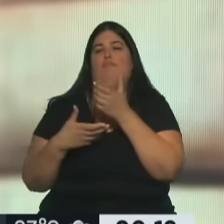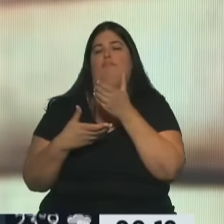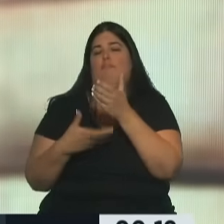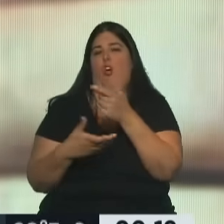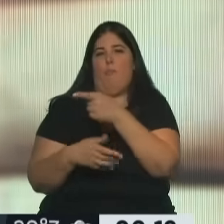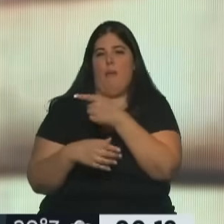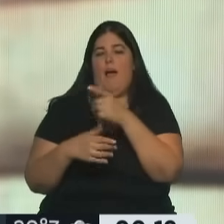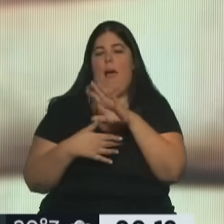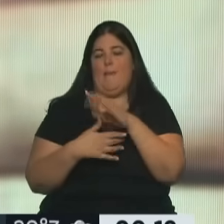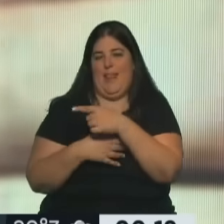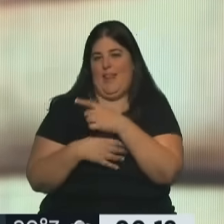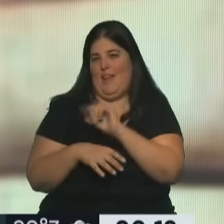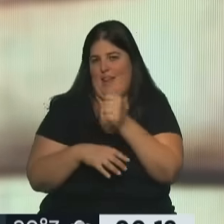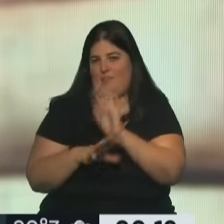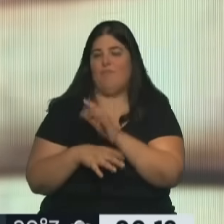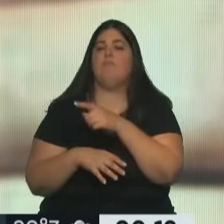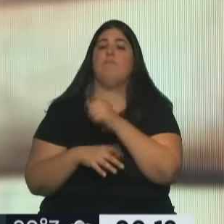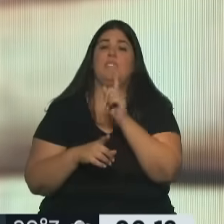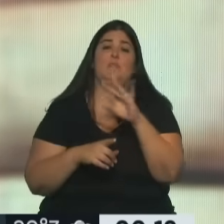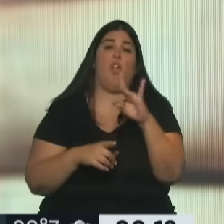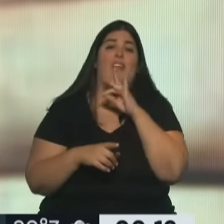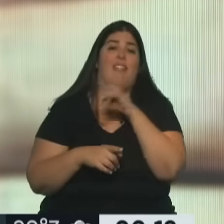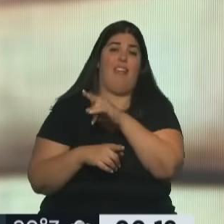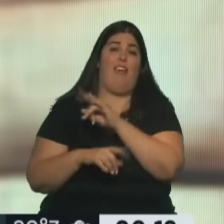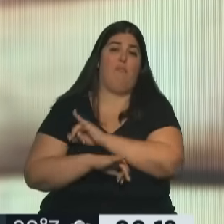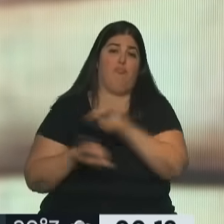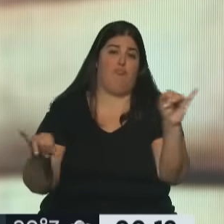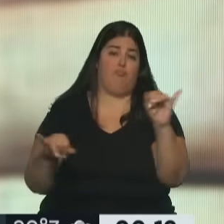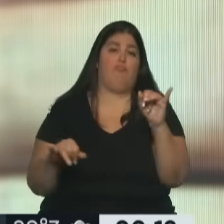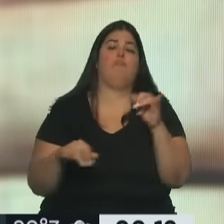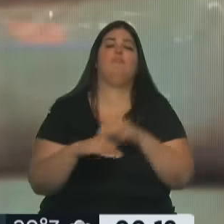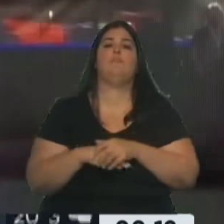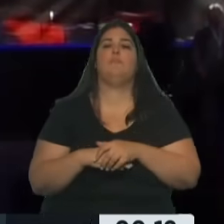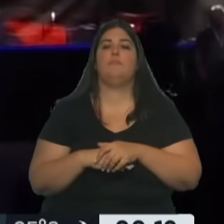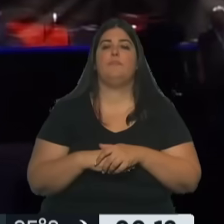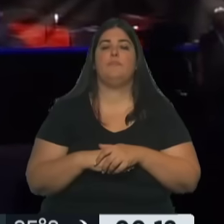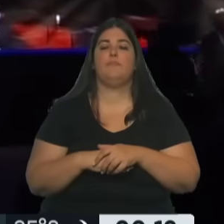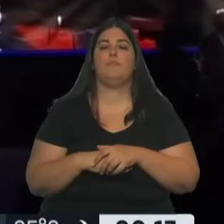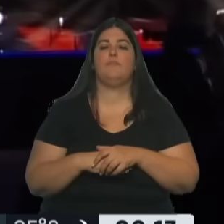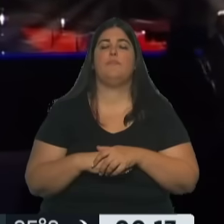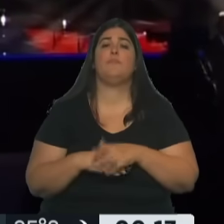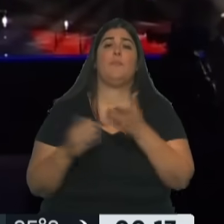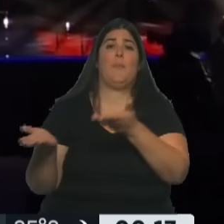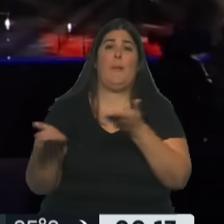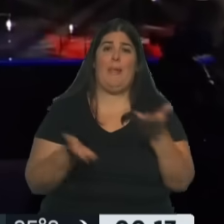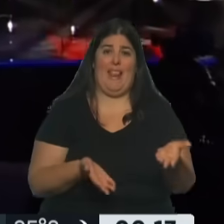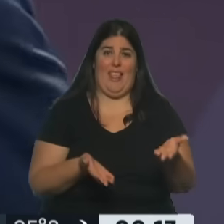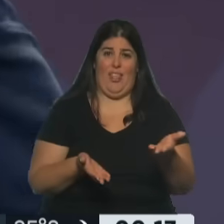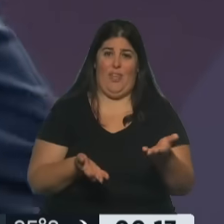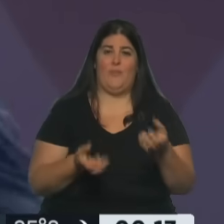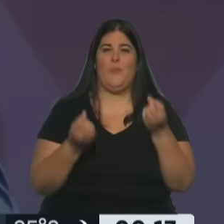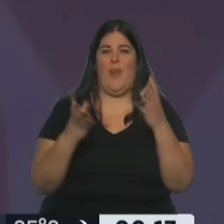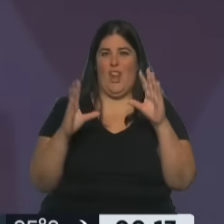su palabra, lo dicho por el propio entrenador argentino antes de conocer a los rivales del grupo. Leo, bienvenido. Hola, ¿qué tal? Buenas